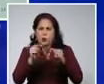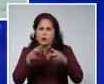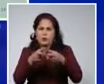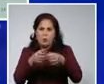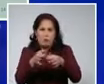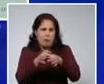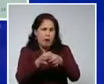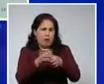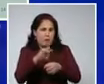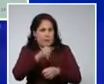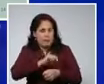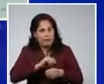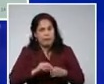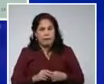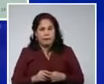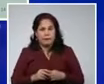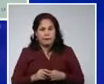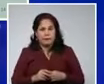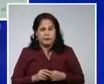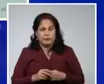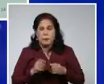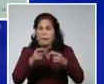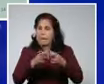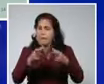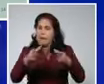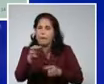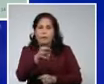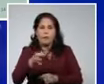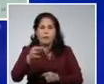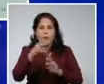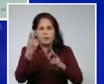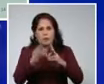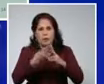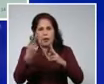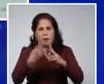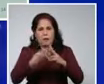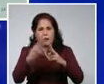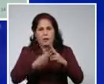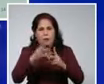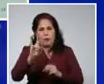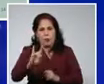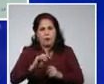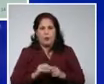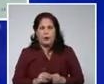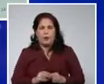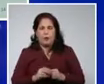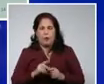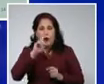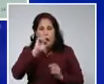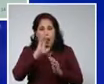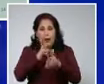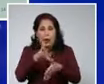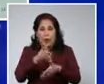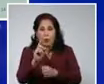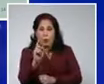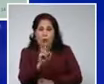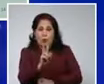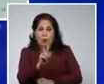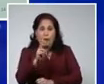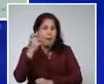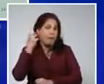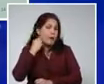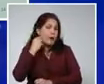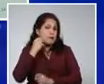anterior, y el mayor número en el municipio Bayamo, 9, en Niquero 2 y en Manzanillo y